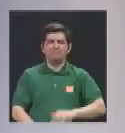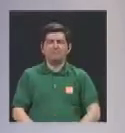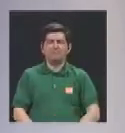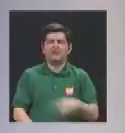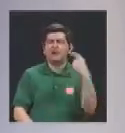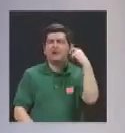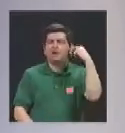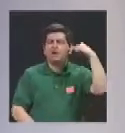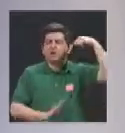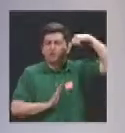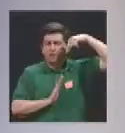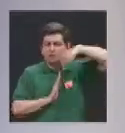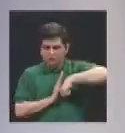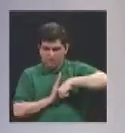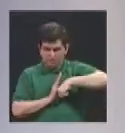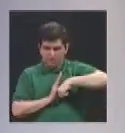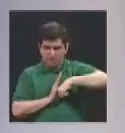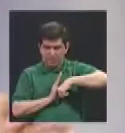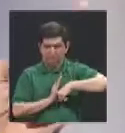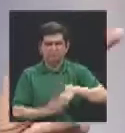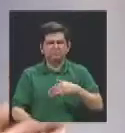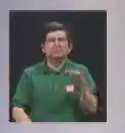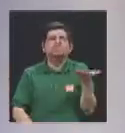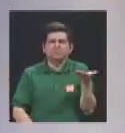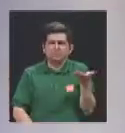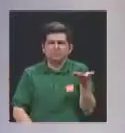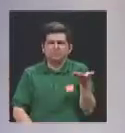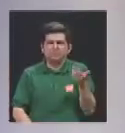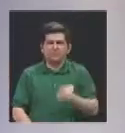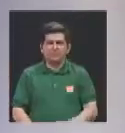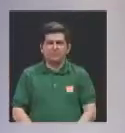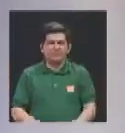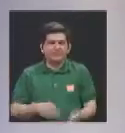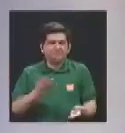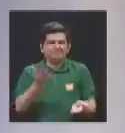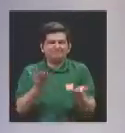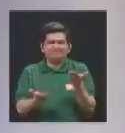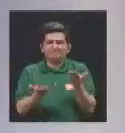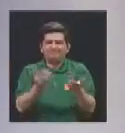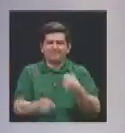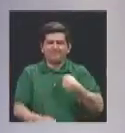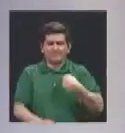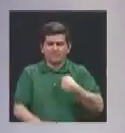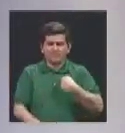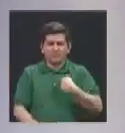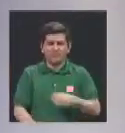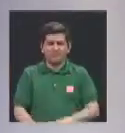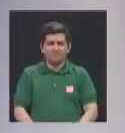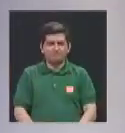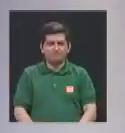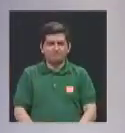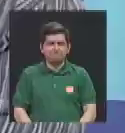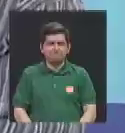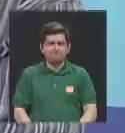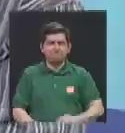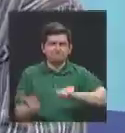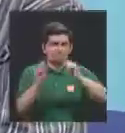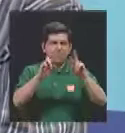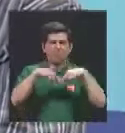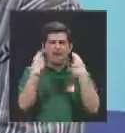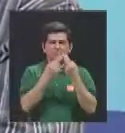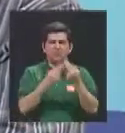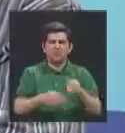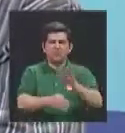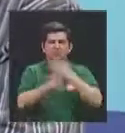pero el oído interno le dice a uno, no es do mayor, es un do 9 aumentado o un